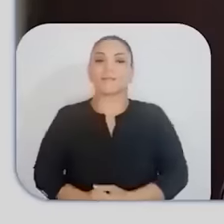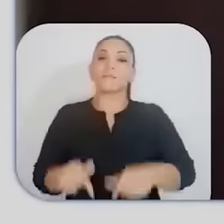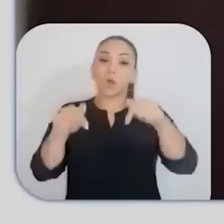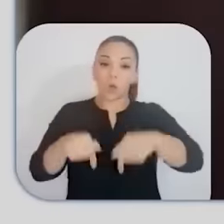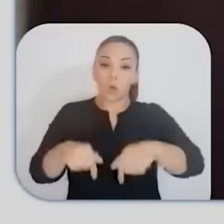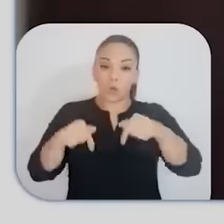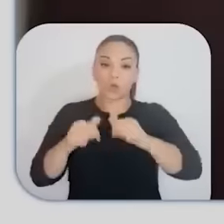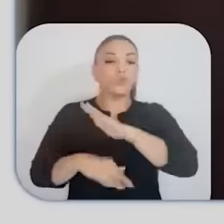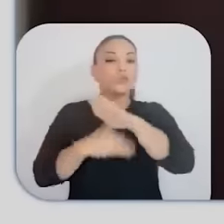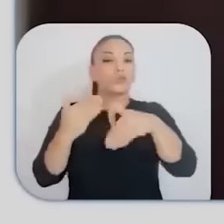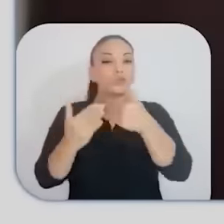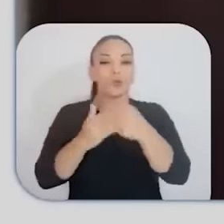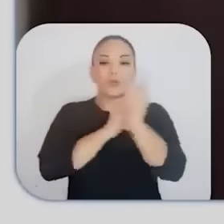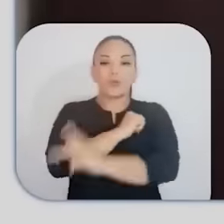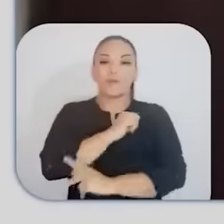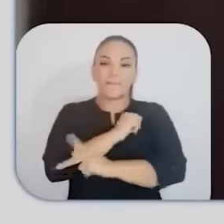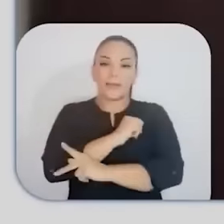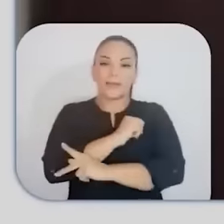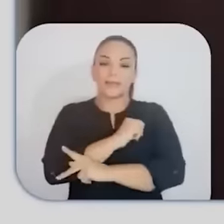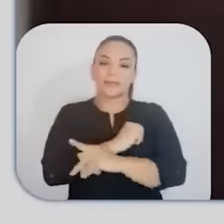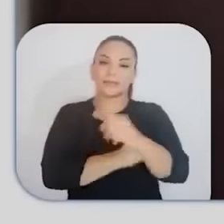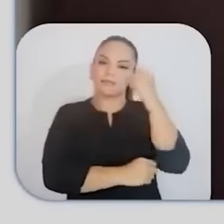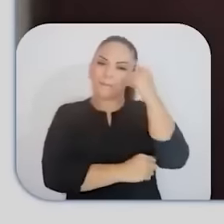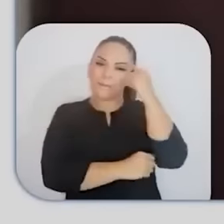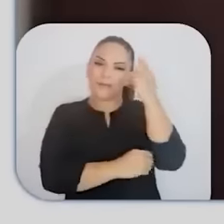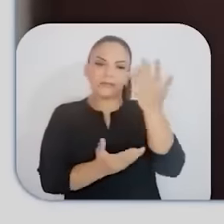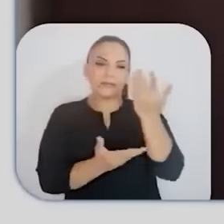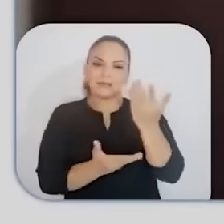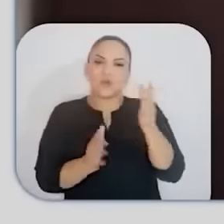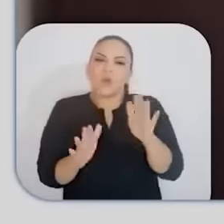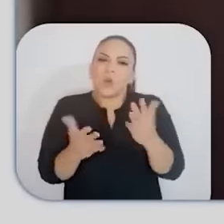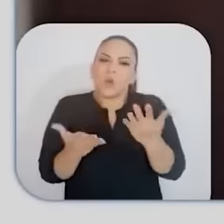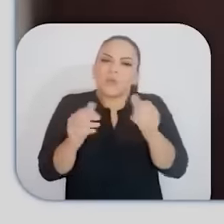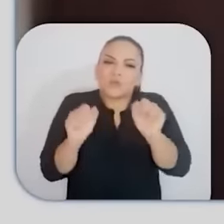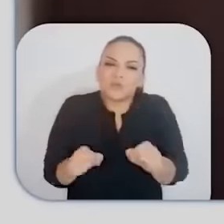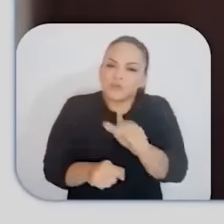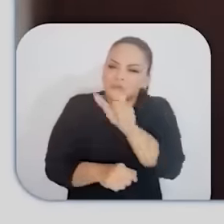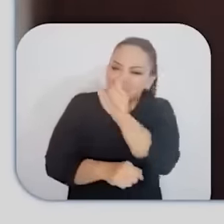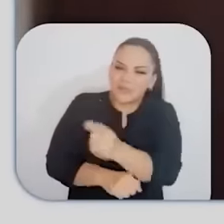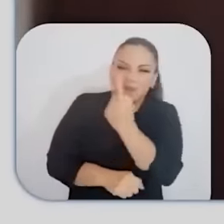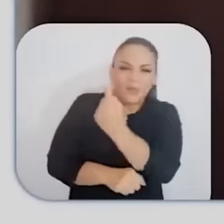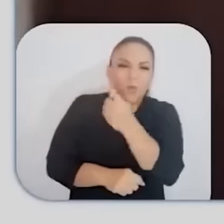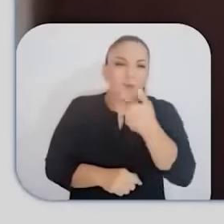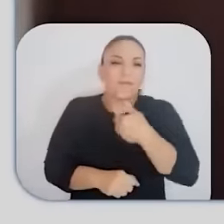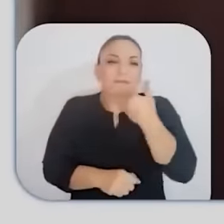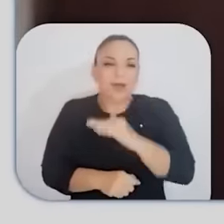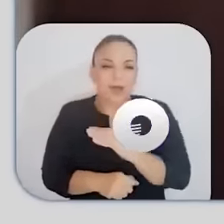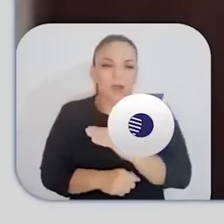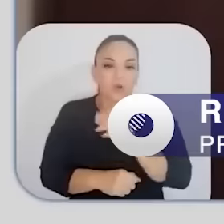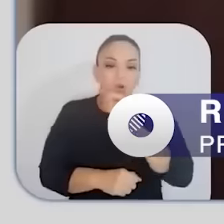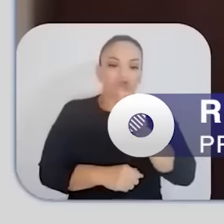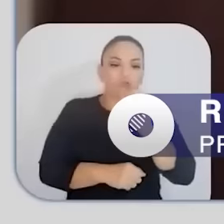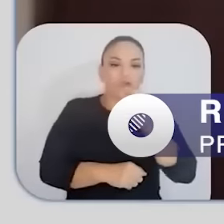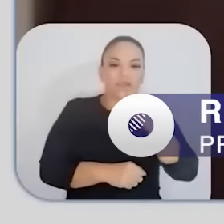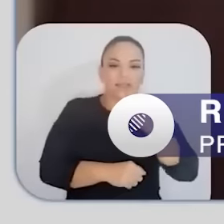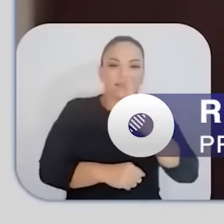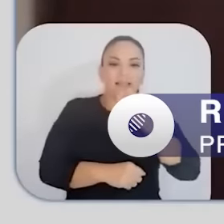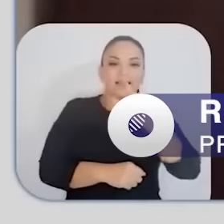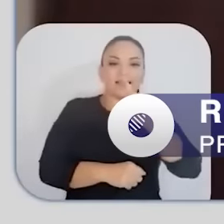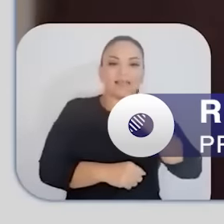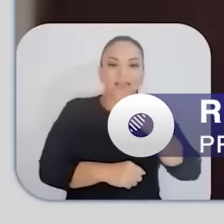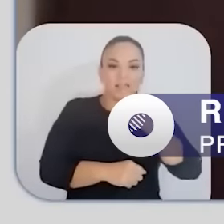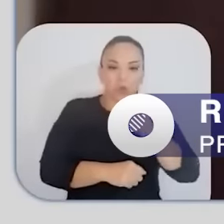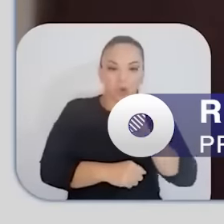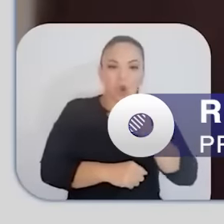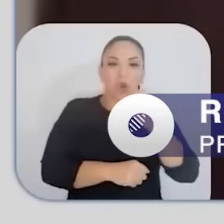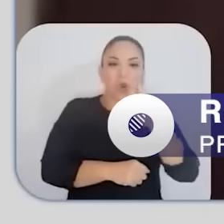Rica. Hoy, todo el país se cuestiona cómo un criminal curtido como Ronnie